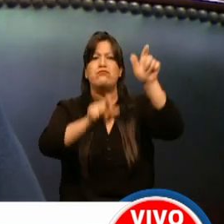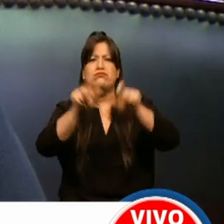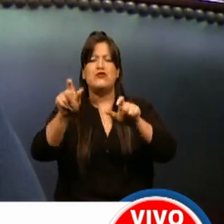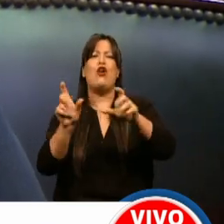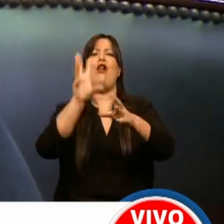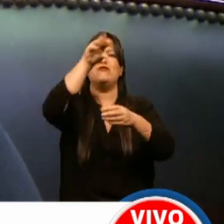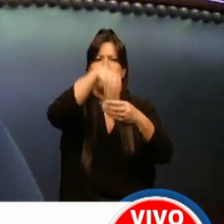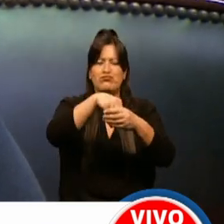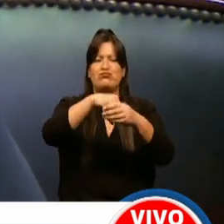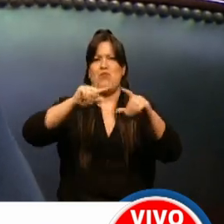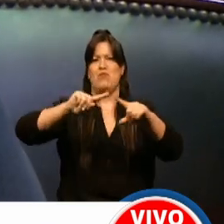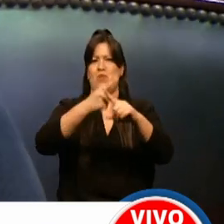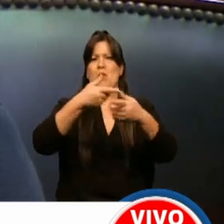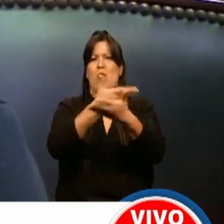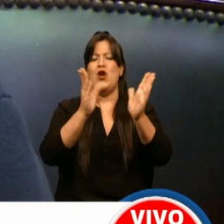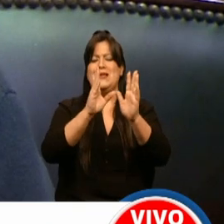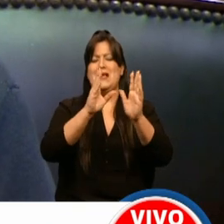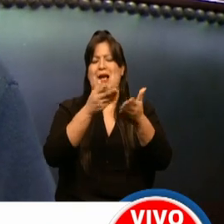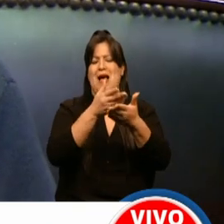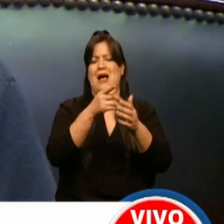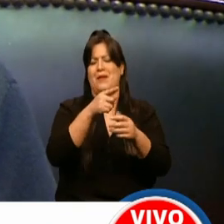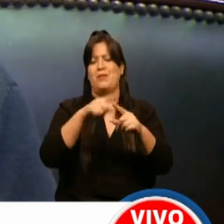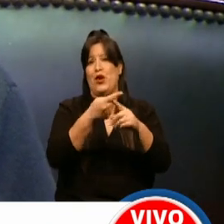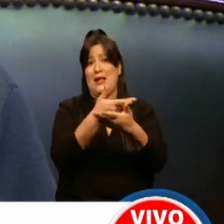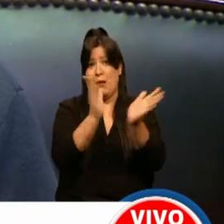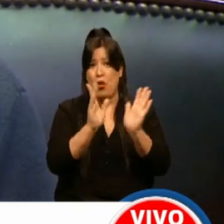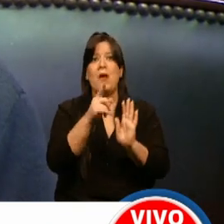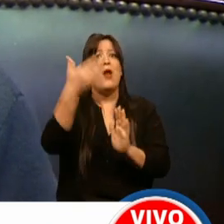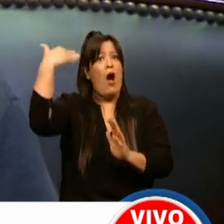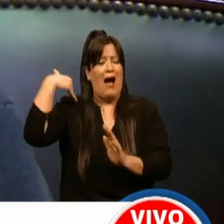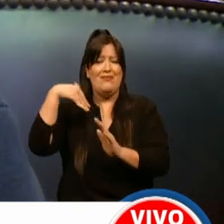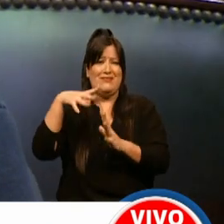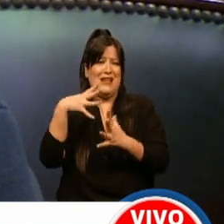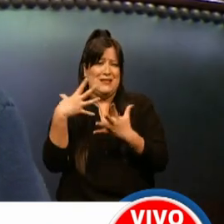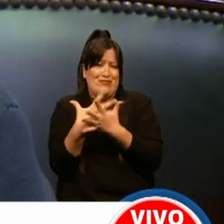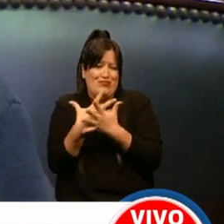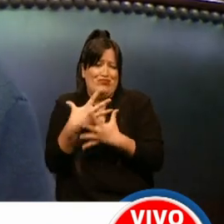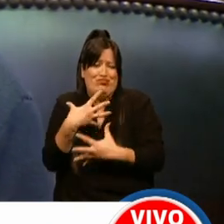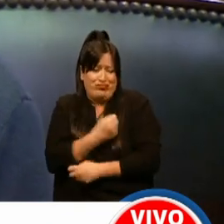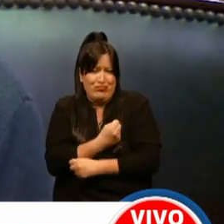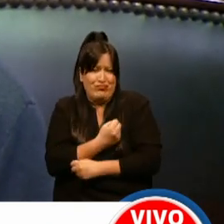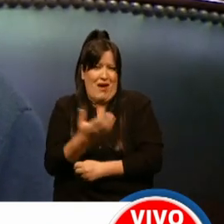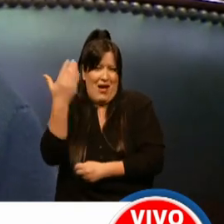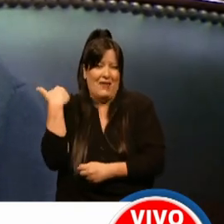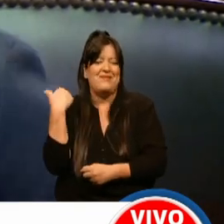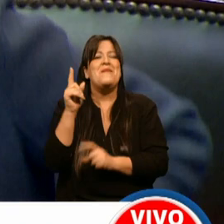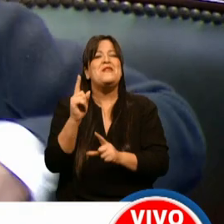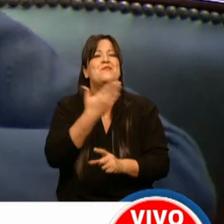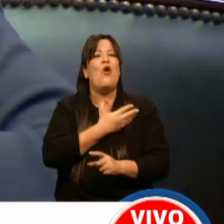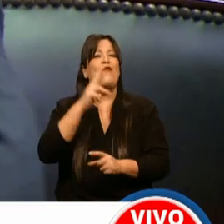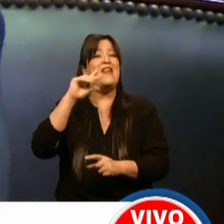estado pero tuvieron un ciclo de frustración y yo creo celebrar entonces como decía frida kahlo